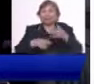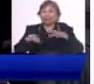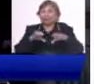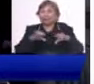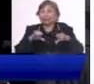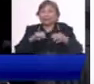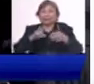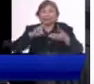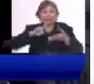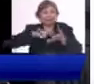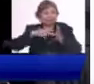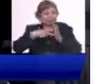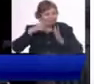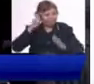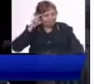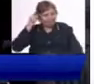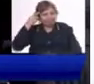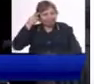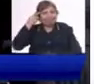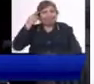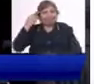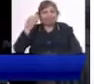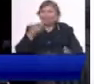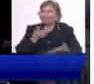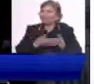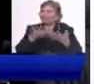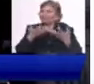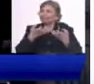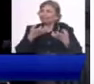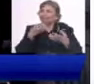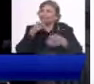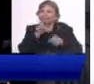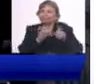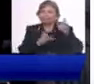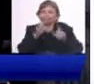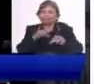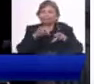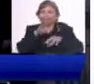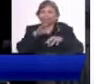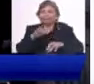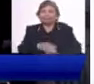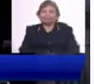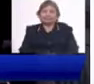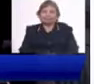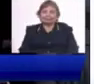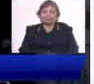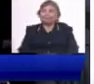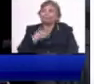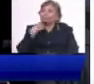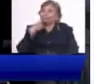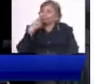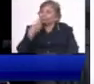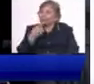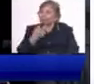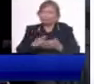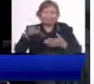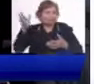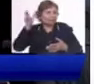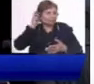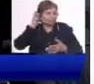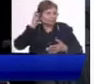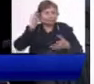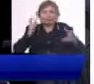hacer es traducir, nuevamente digo, lo que quiere la población. Y eso es